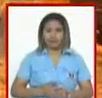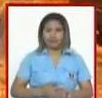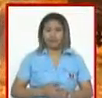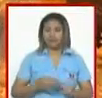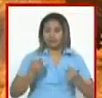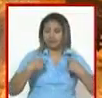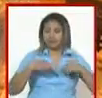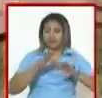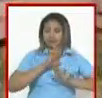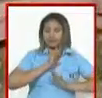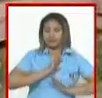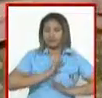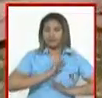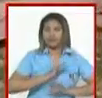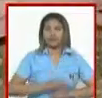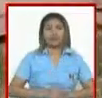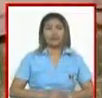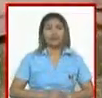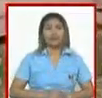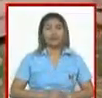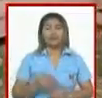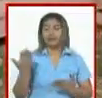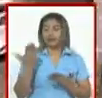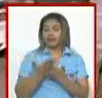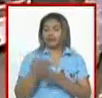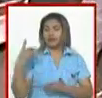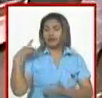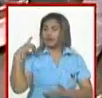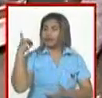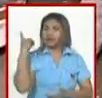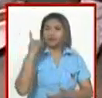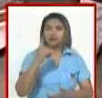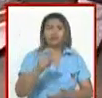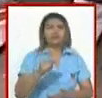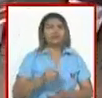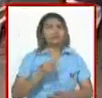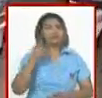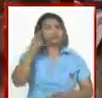estaba tranquilo cuando venía de increíble